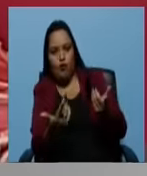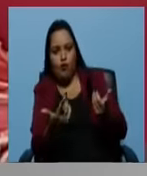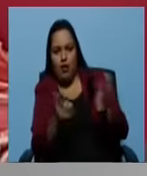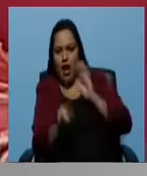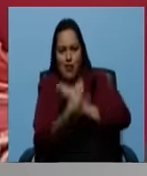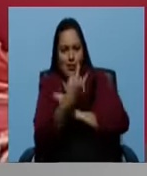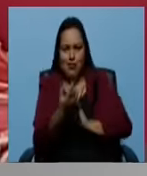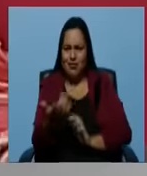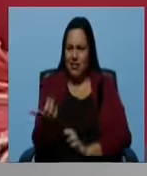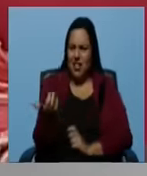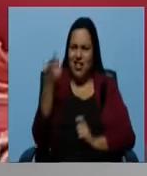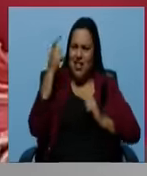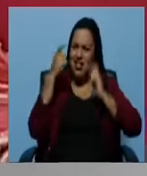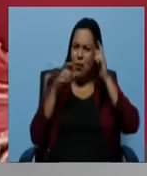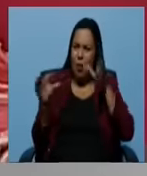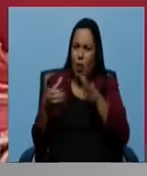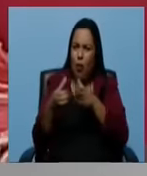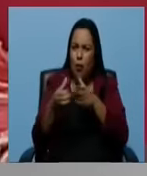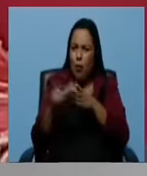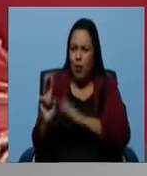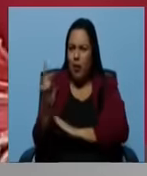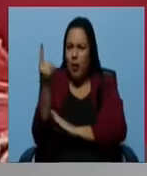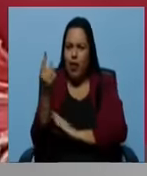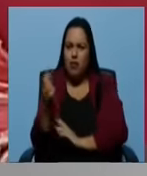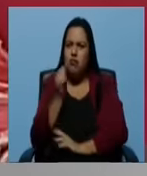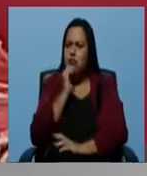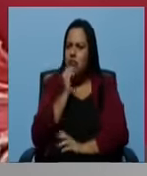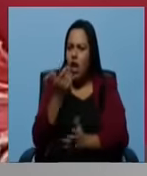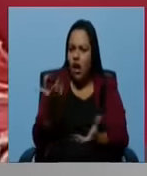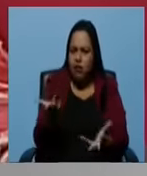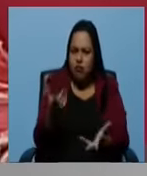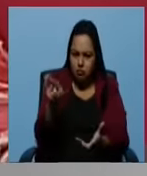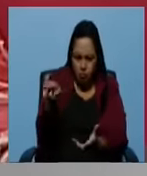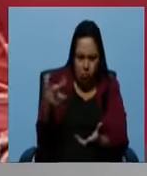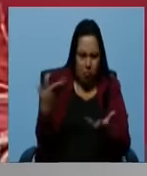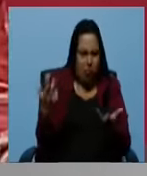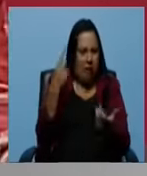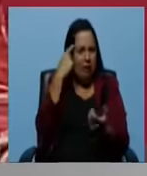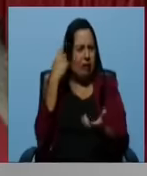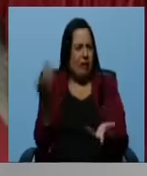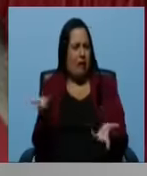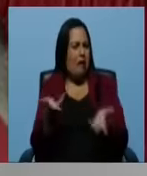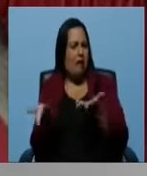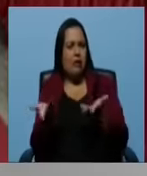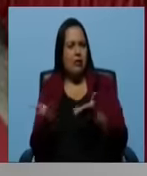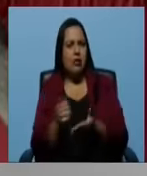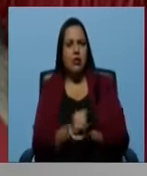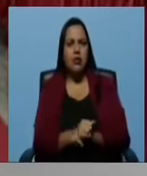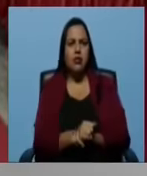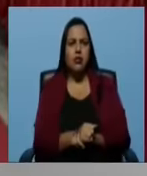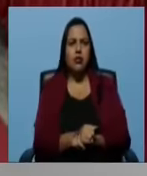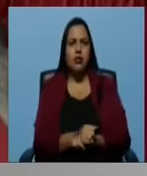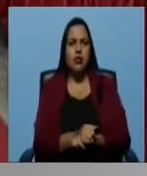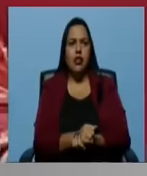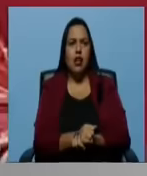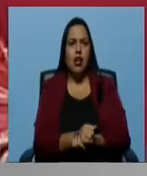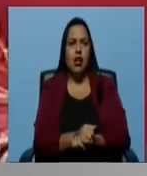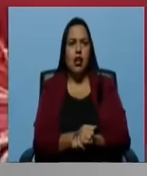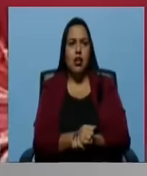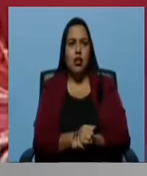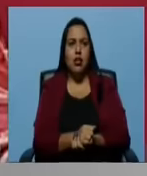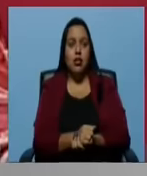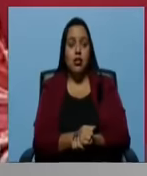¿Y el chavismo original de dónde? ¿De cuándo? ¿Ah? Sí, el chavismo original es